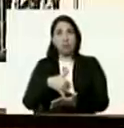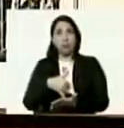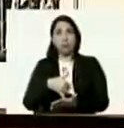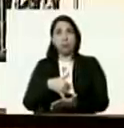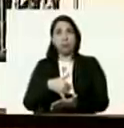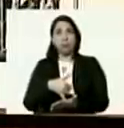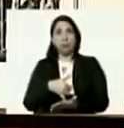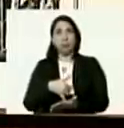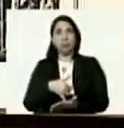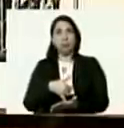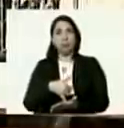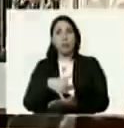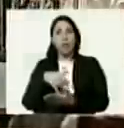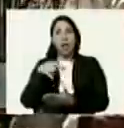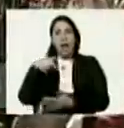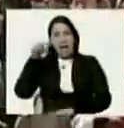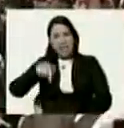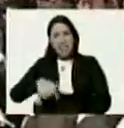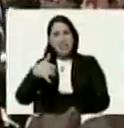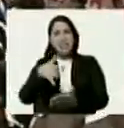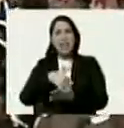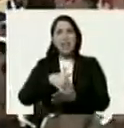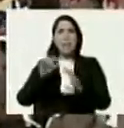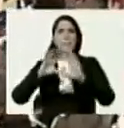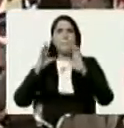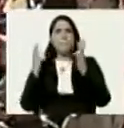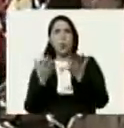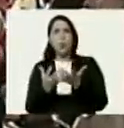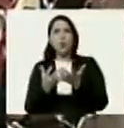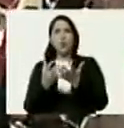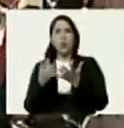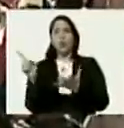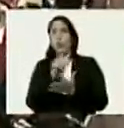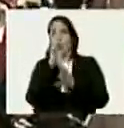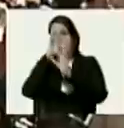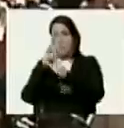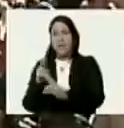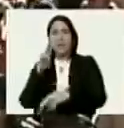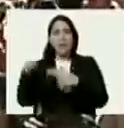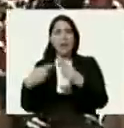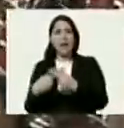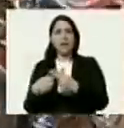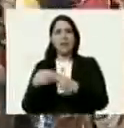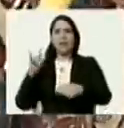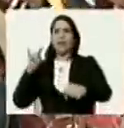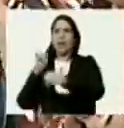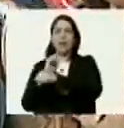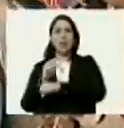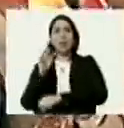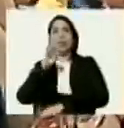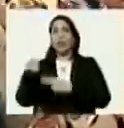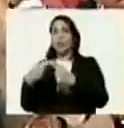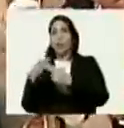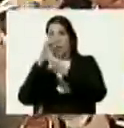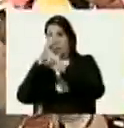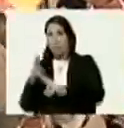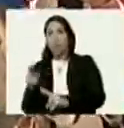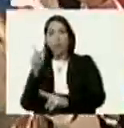A los débiles en este mundo, a los cobardes no los respeta nadie, a los traidores no los respeta